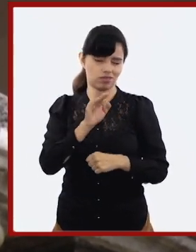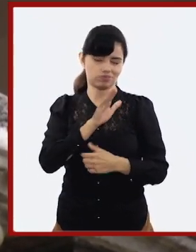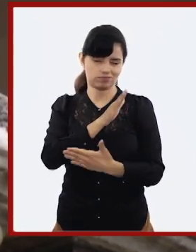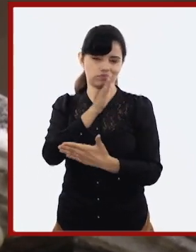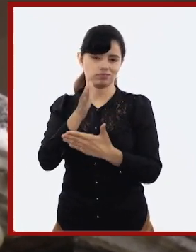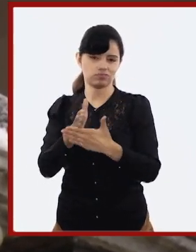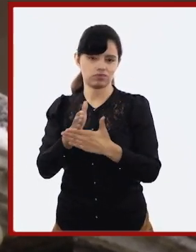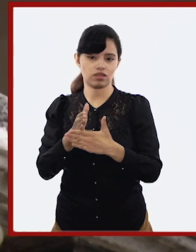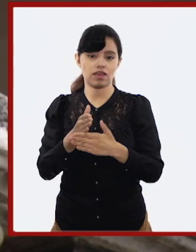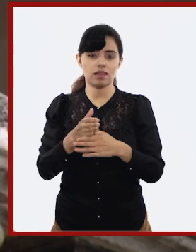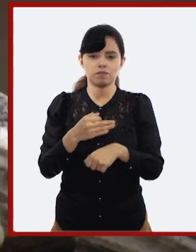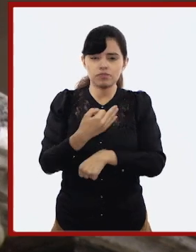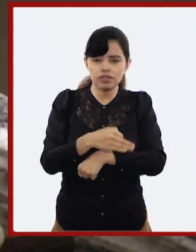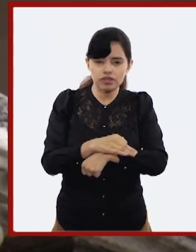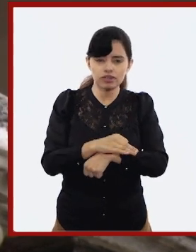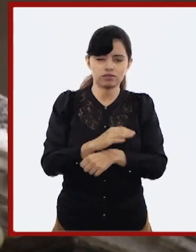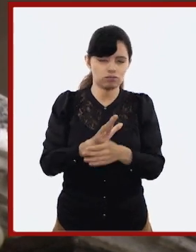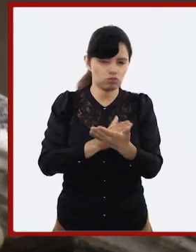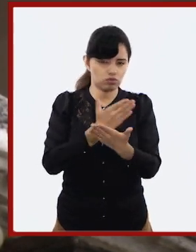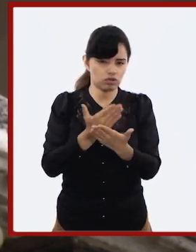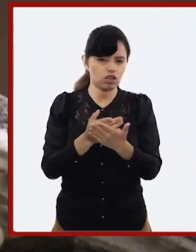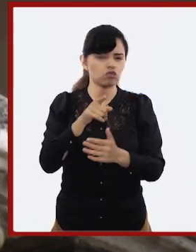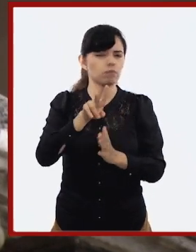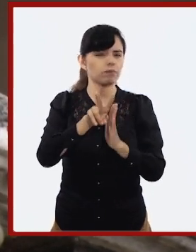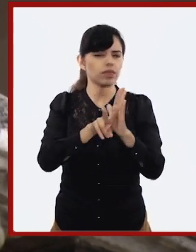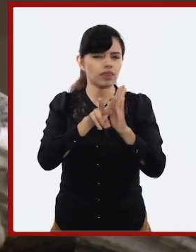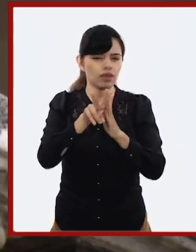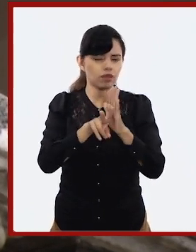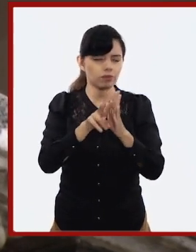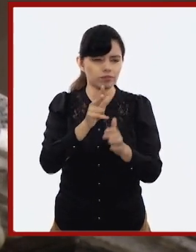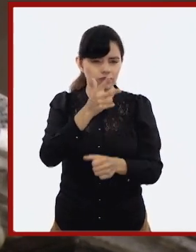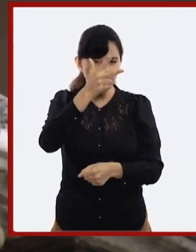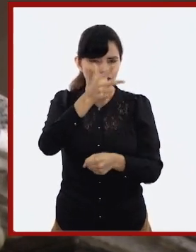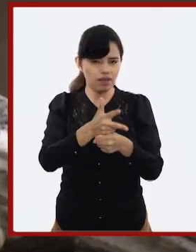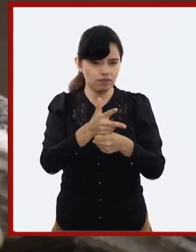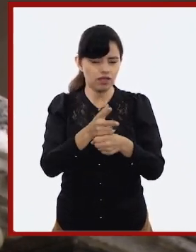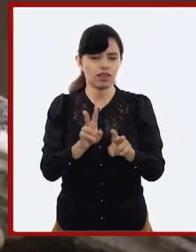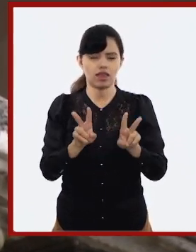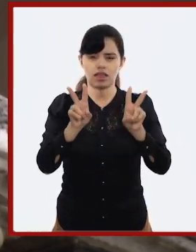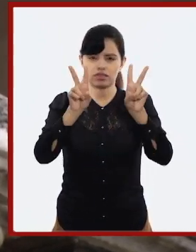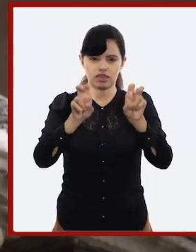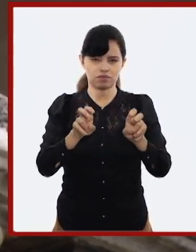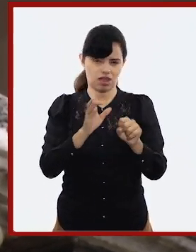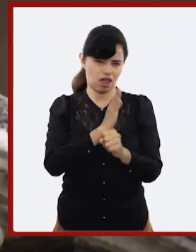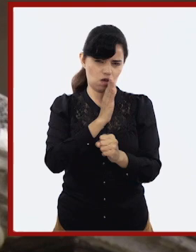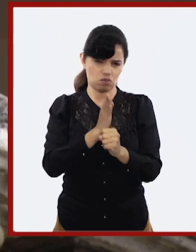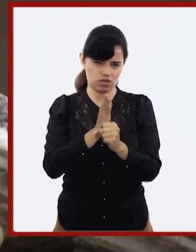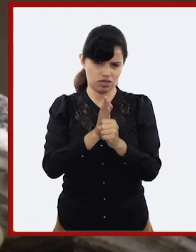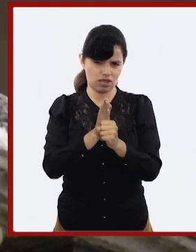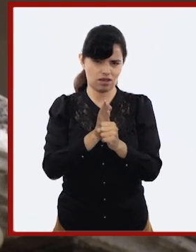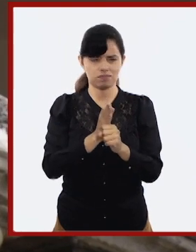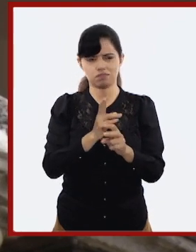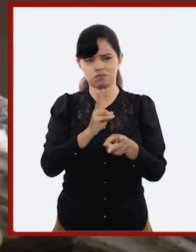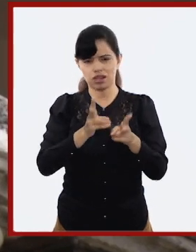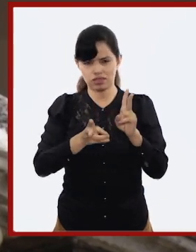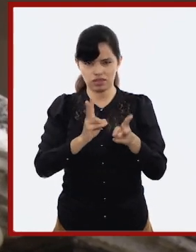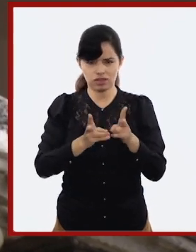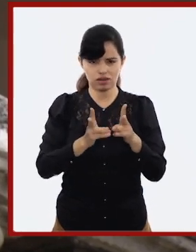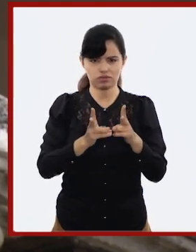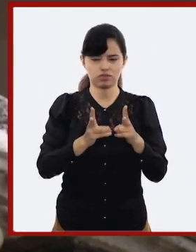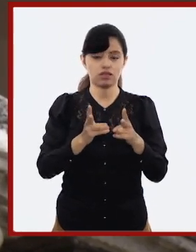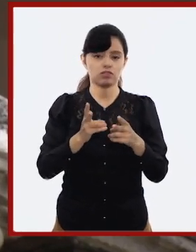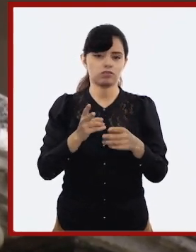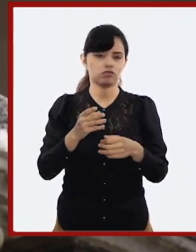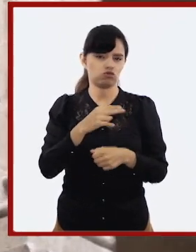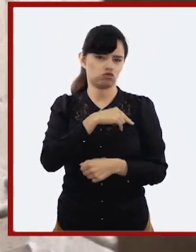lo siguiente. ¿Por qué no grabas un video acerca de uno de los temas que acabamos de ver y lo compartes con nosotros y con todos tus contactos